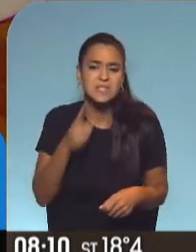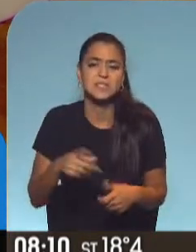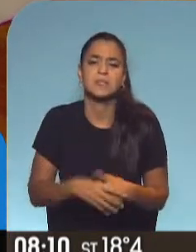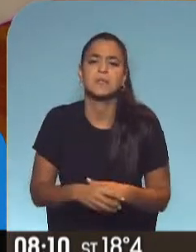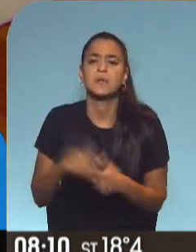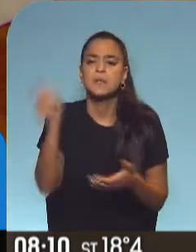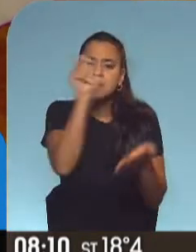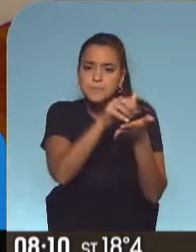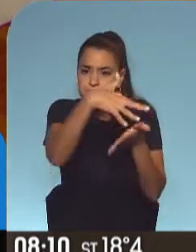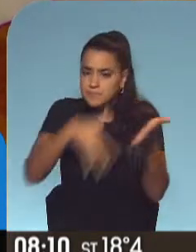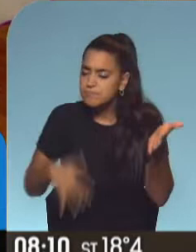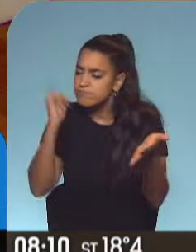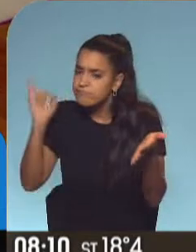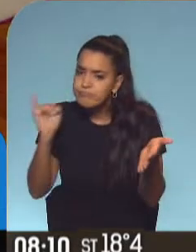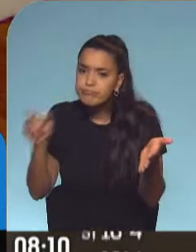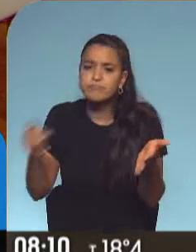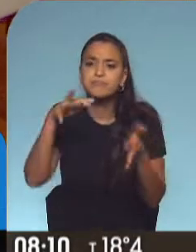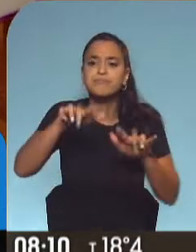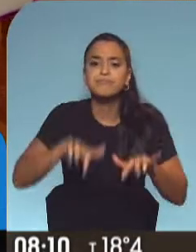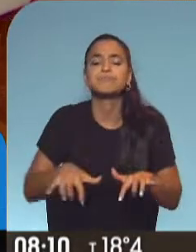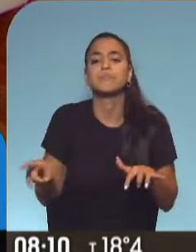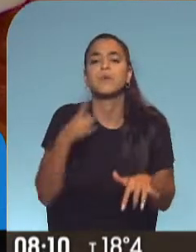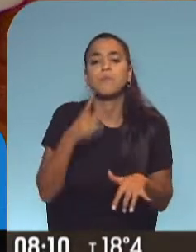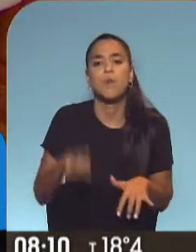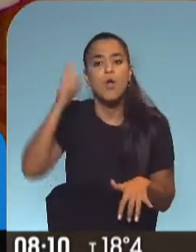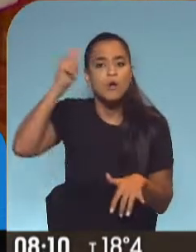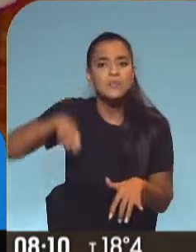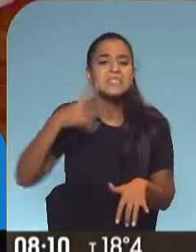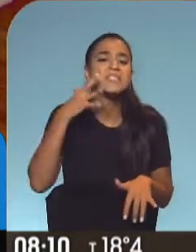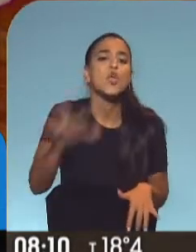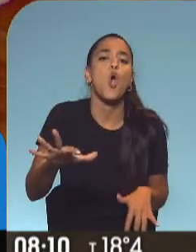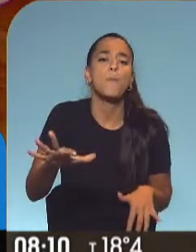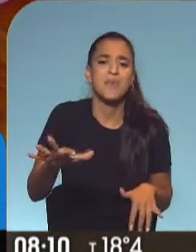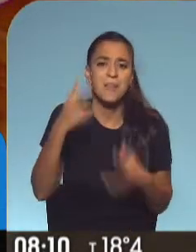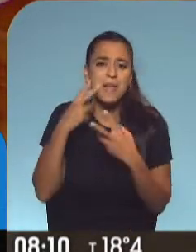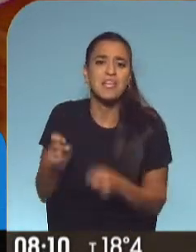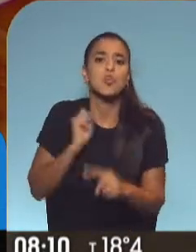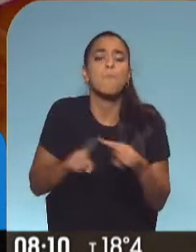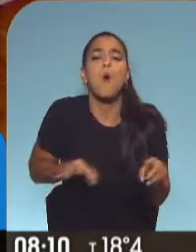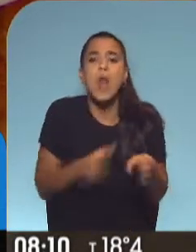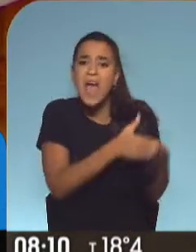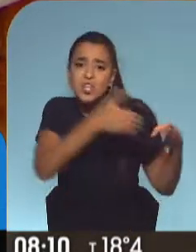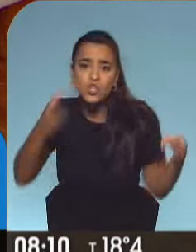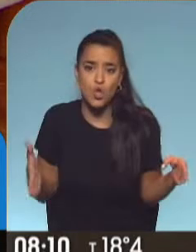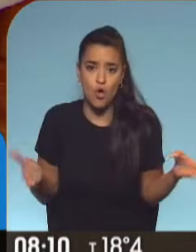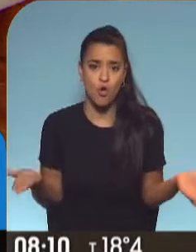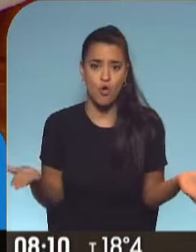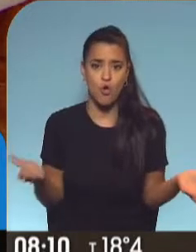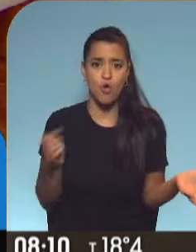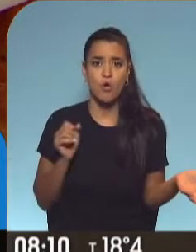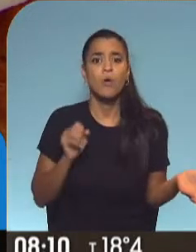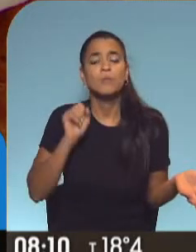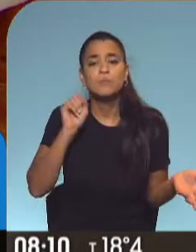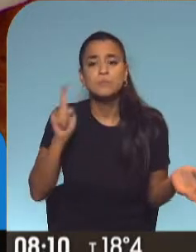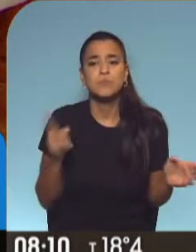escritos a sus relatores. Nuestra Corte falla 5.000 causas por año, porque ella misma ha decidido darse ese